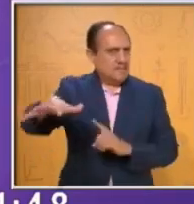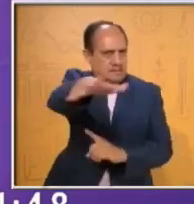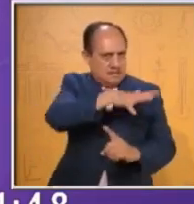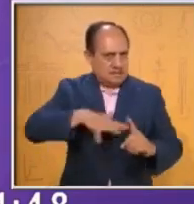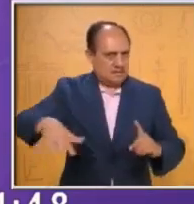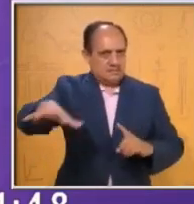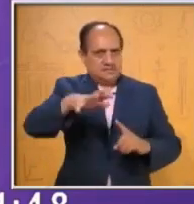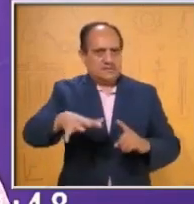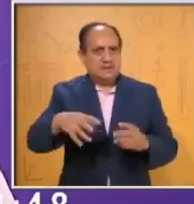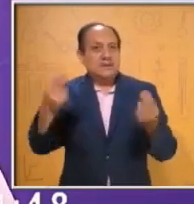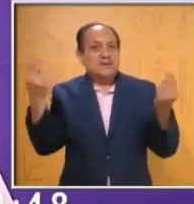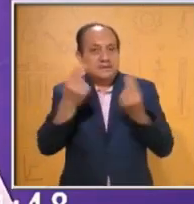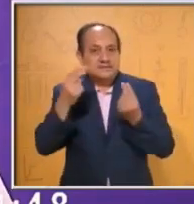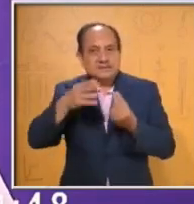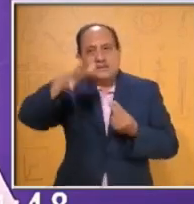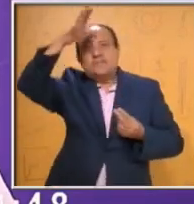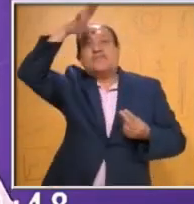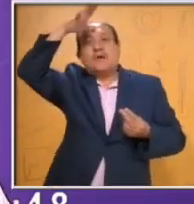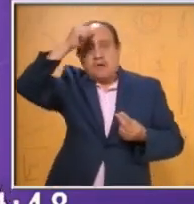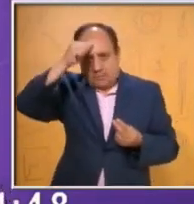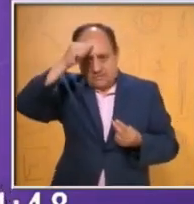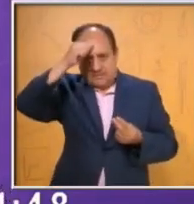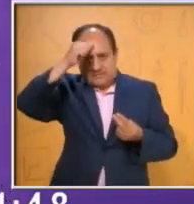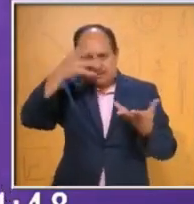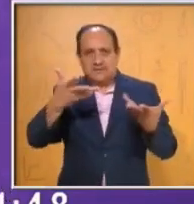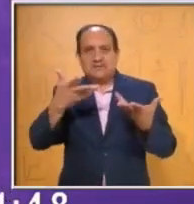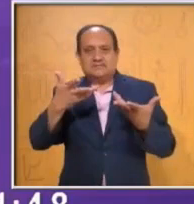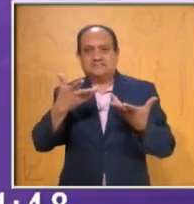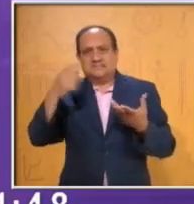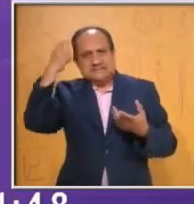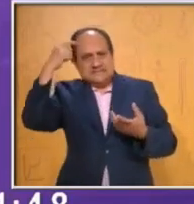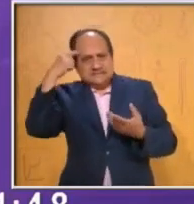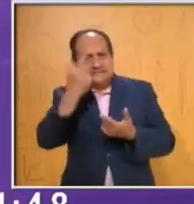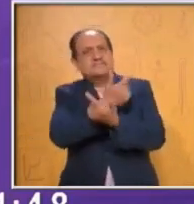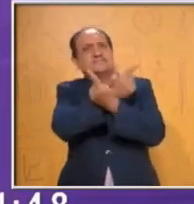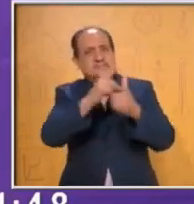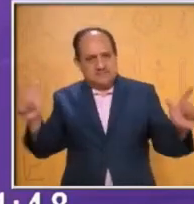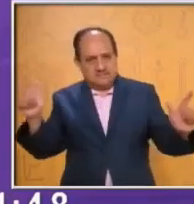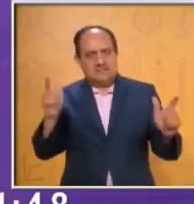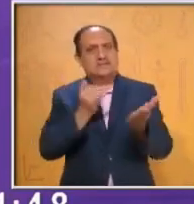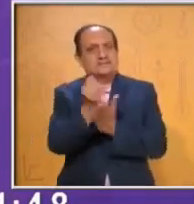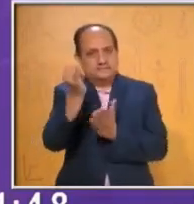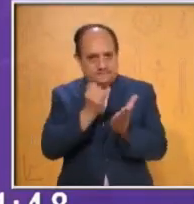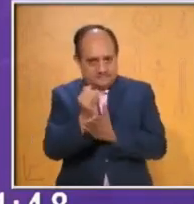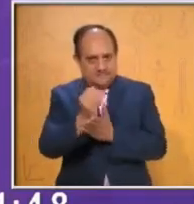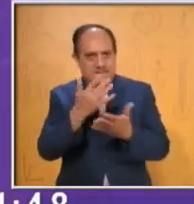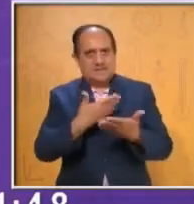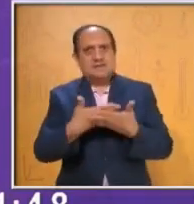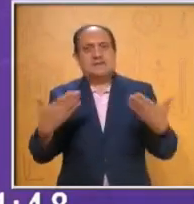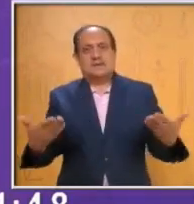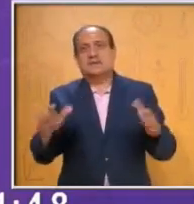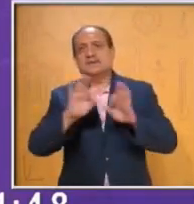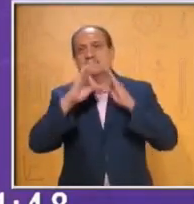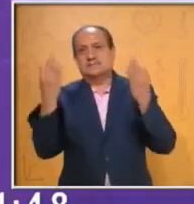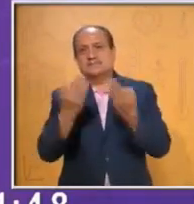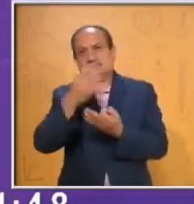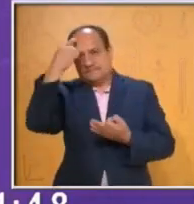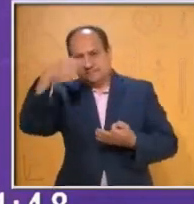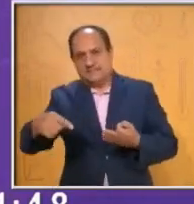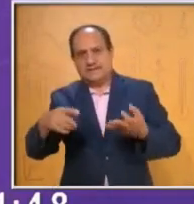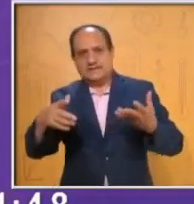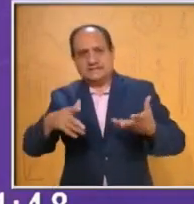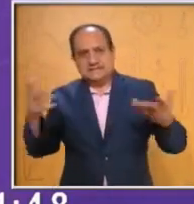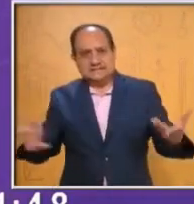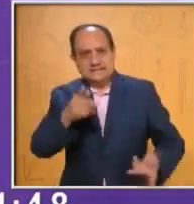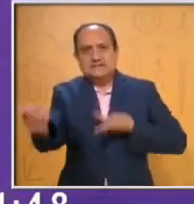necesitan acuerdos, necesita que se viva la democracia y que hay una forma para